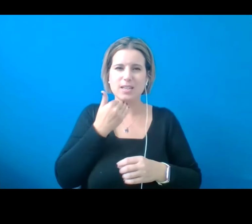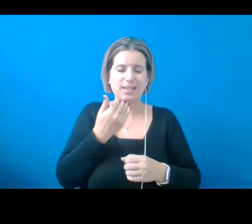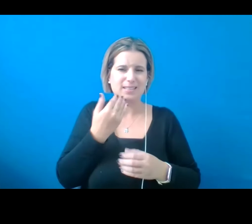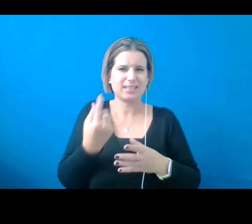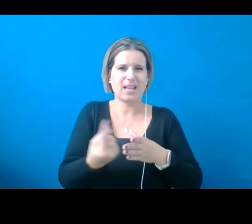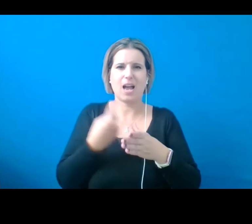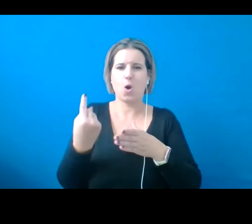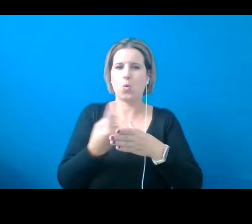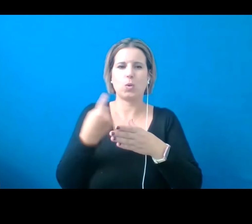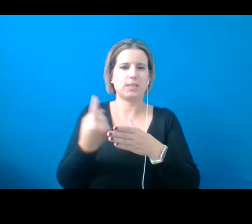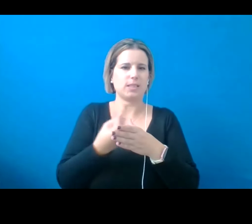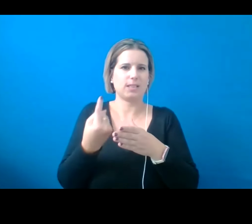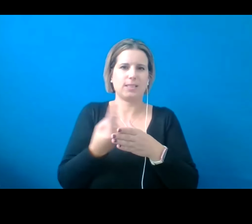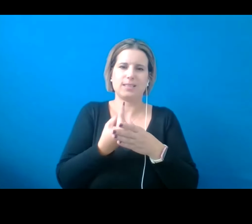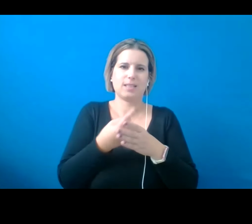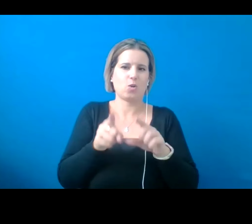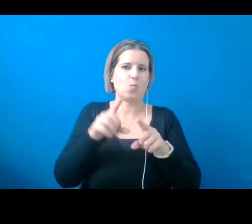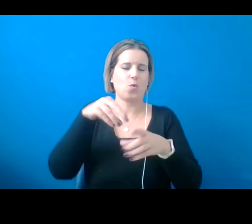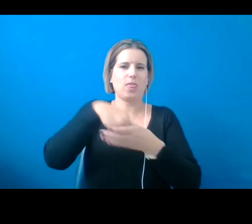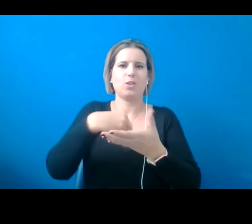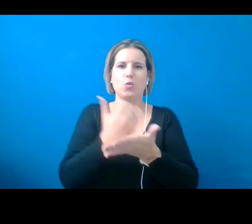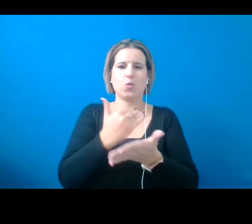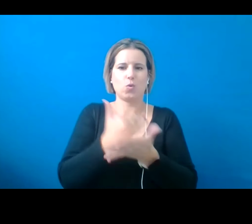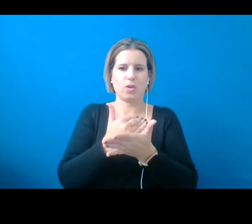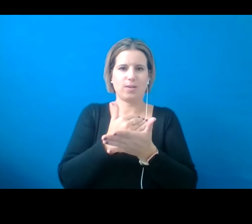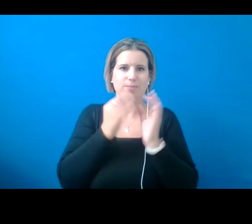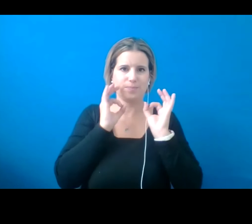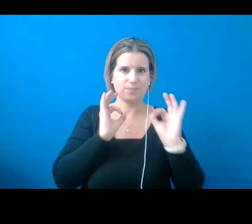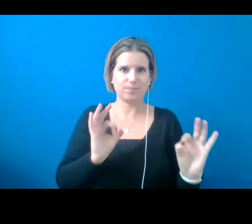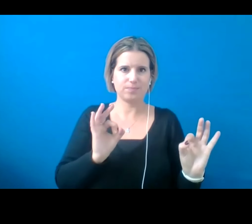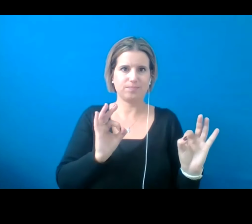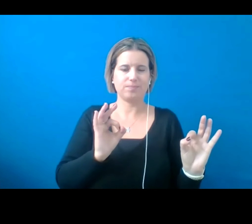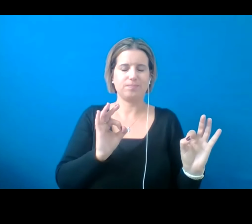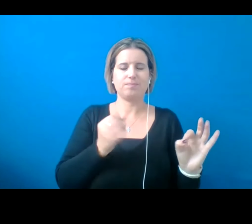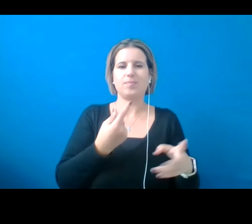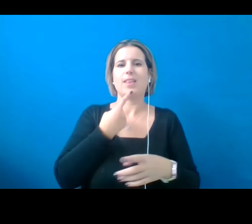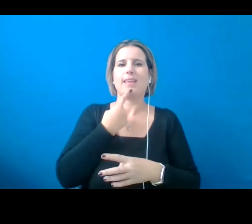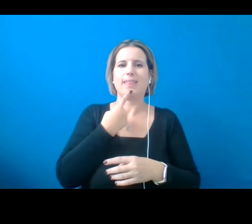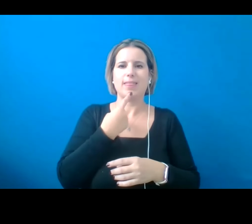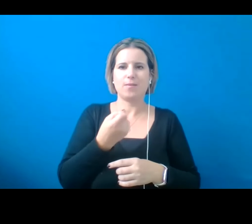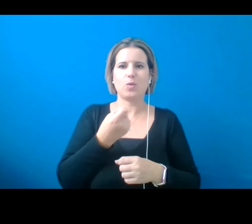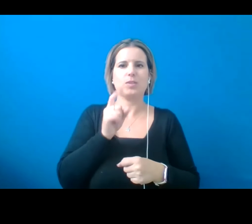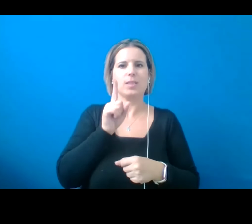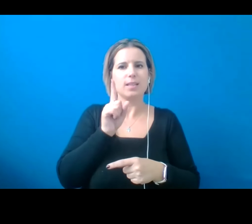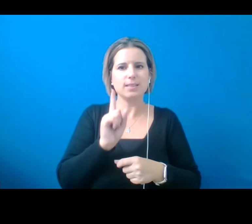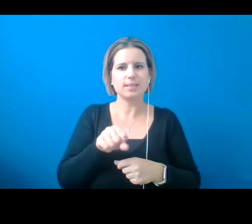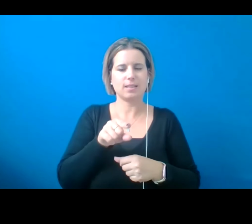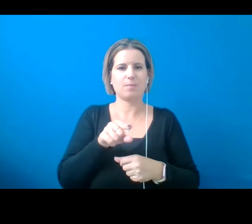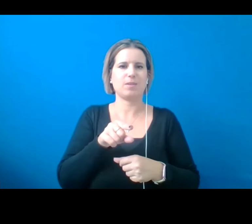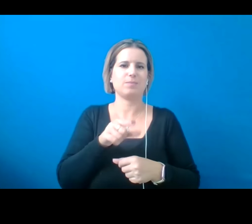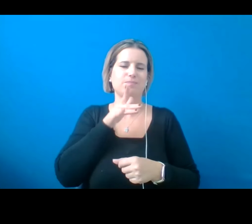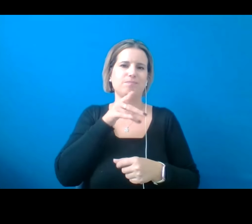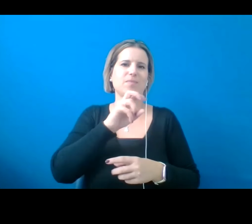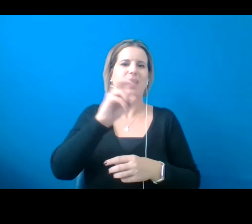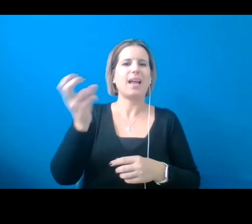dentro del colegio las dificultades por supuesto para tener unas actividades